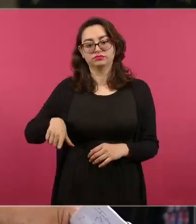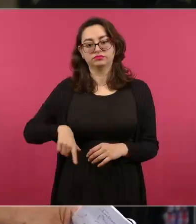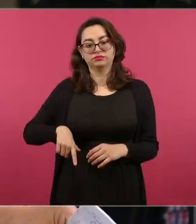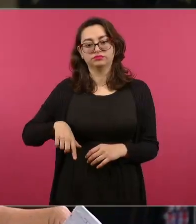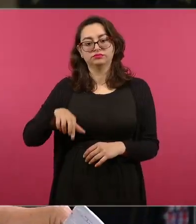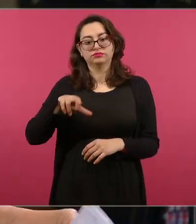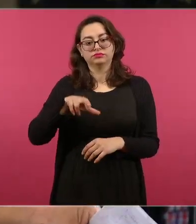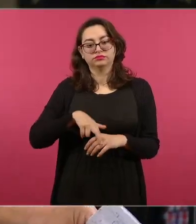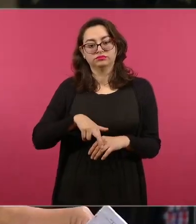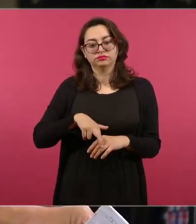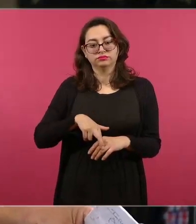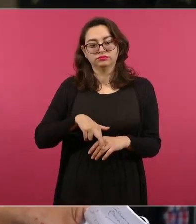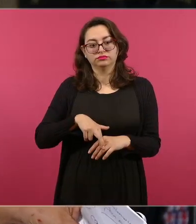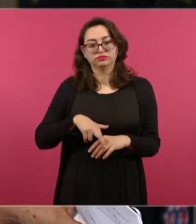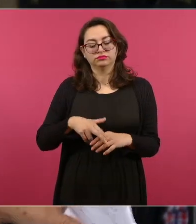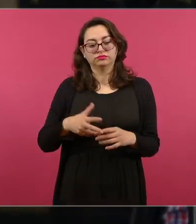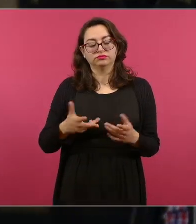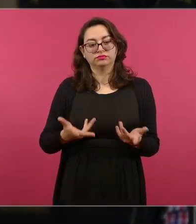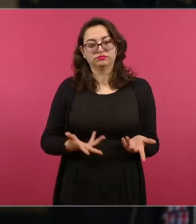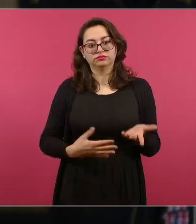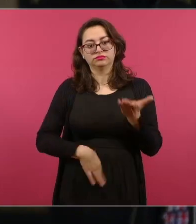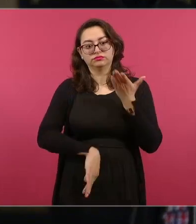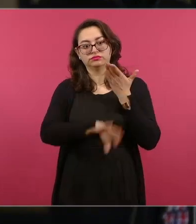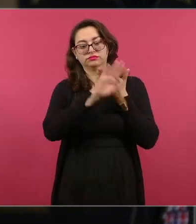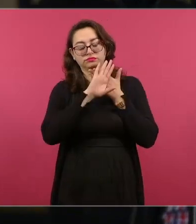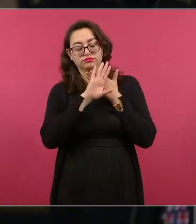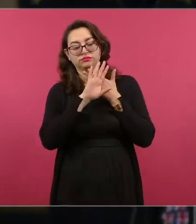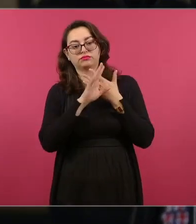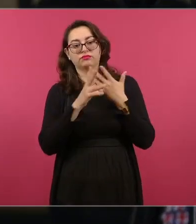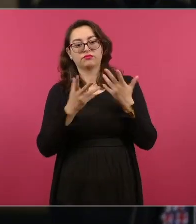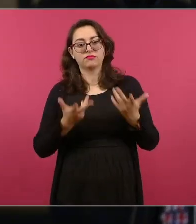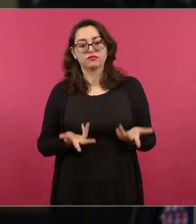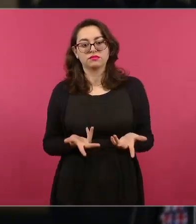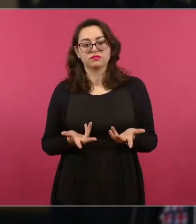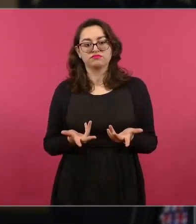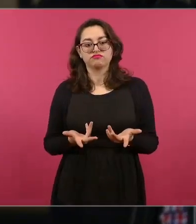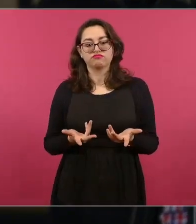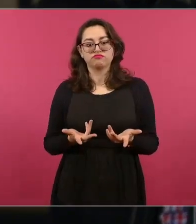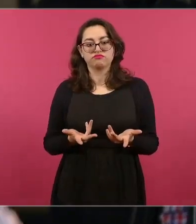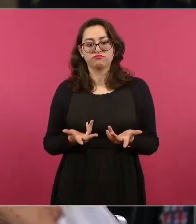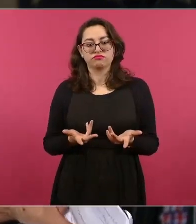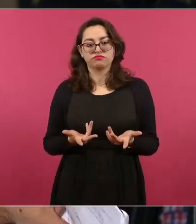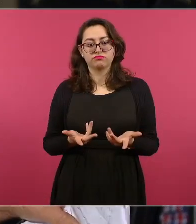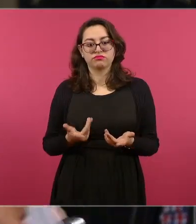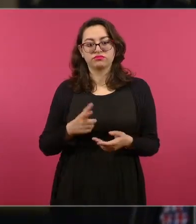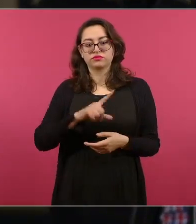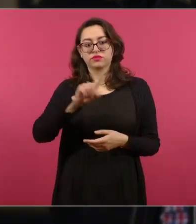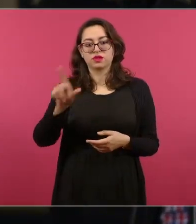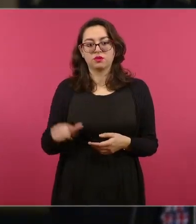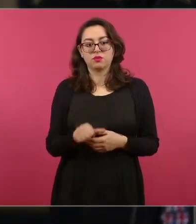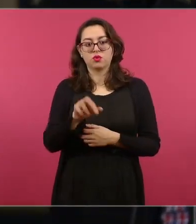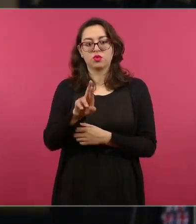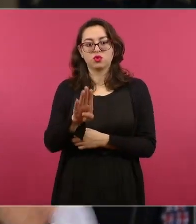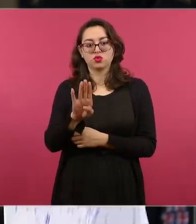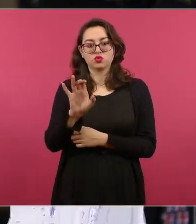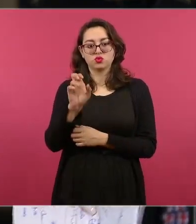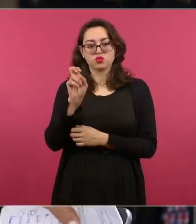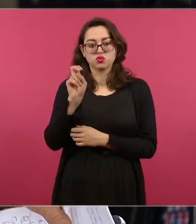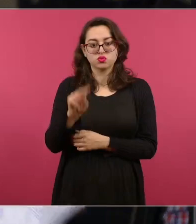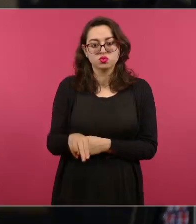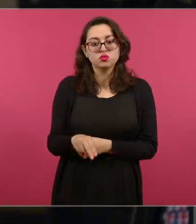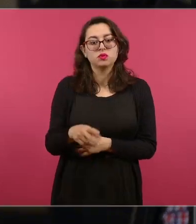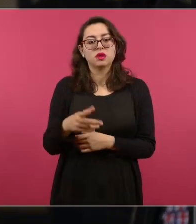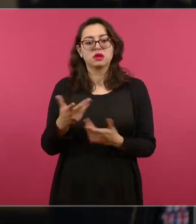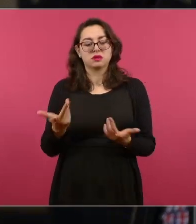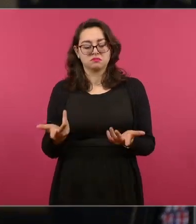chillando, Maloba. Llega Rubén y le pone el cascabel al gato. Ahí donde lo ven, ¿qué dijeron? ¿Que porque está mayor